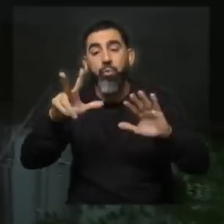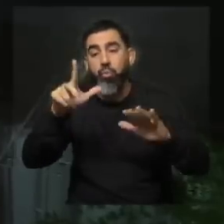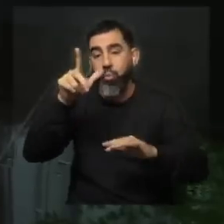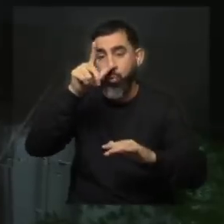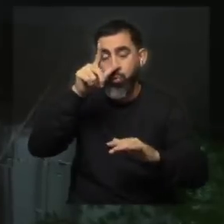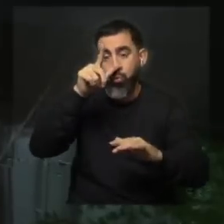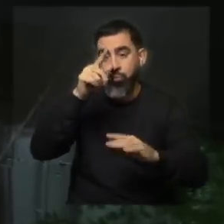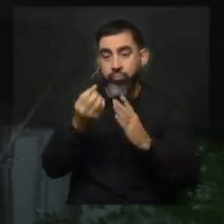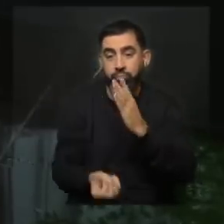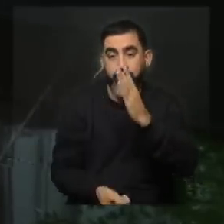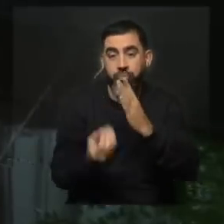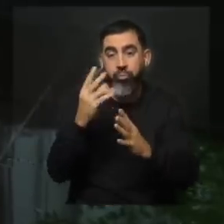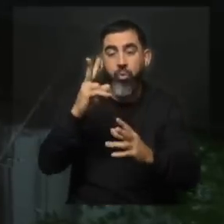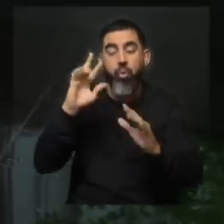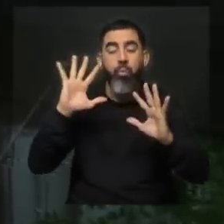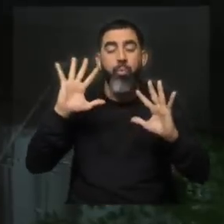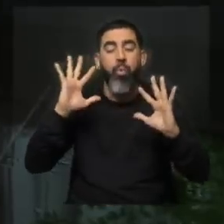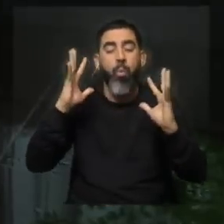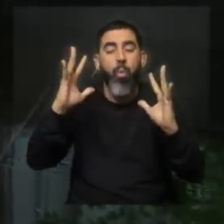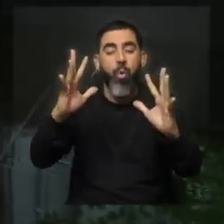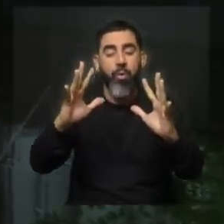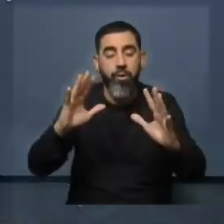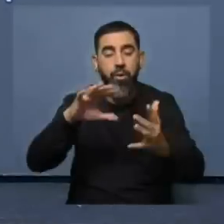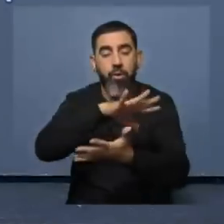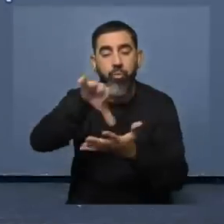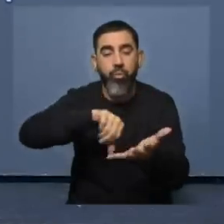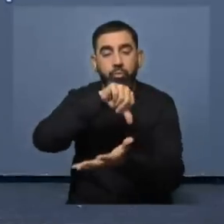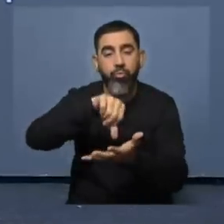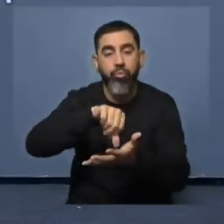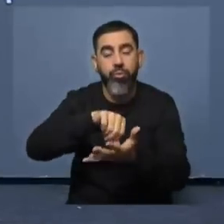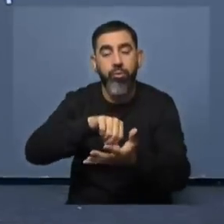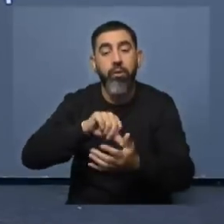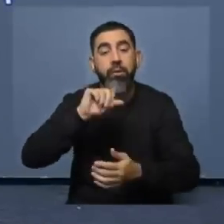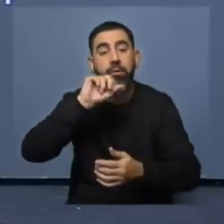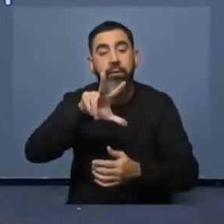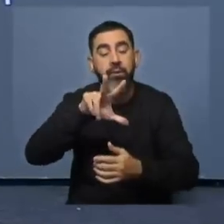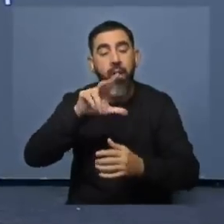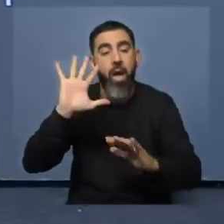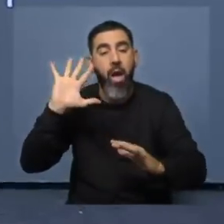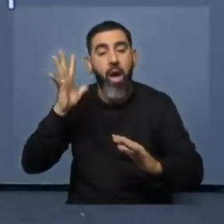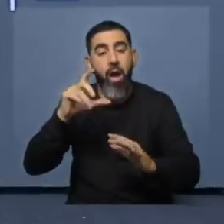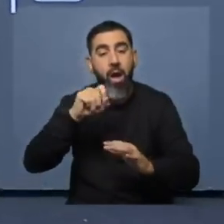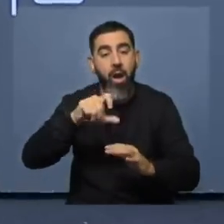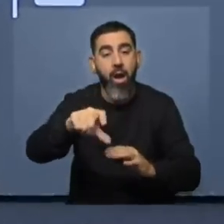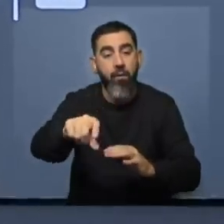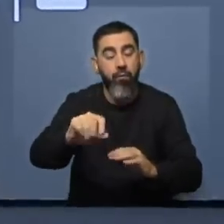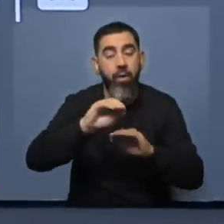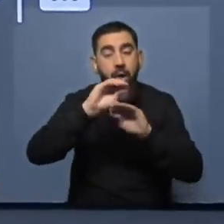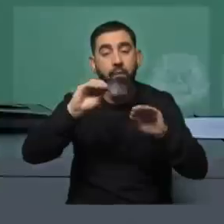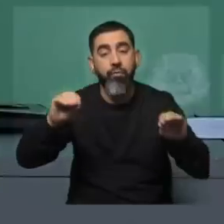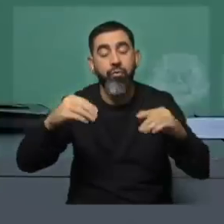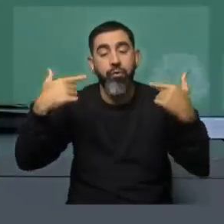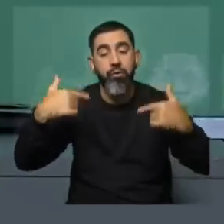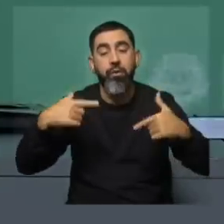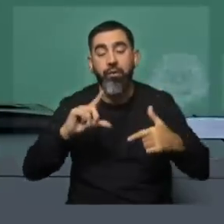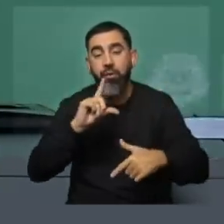y se van a crear dos pequeños bosques urbanos serán tres las especies que se plantarán según lo anunciado por